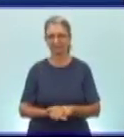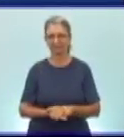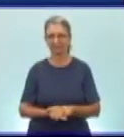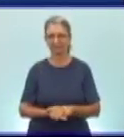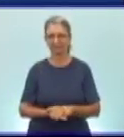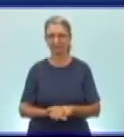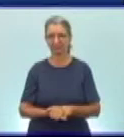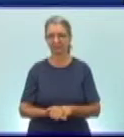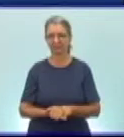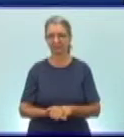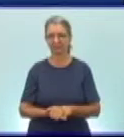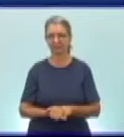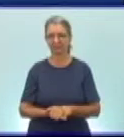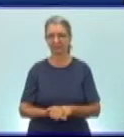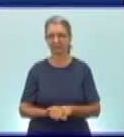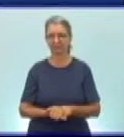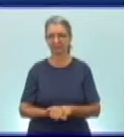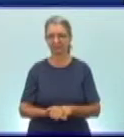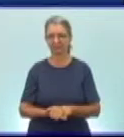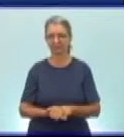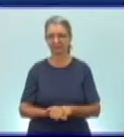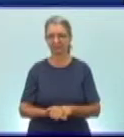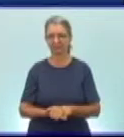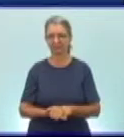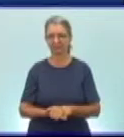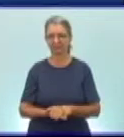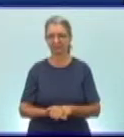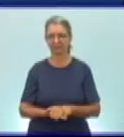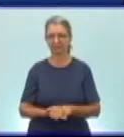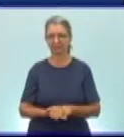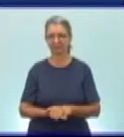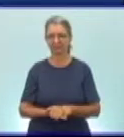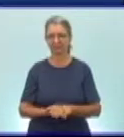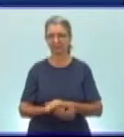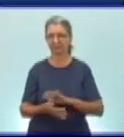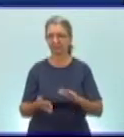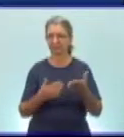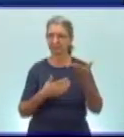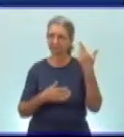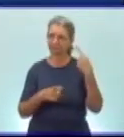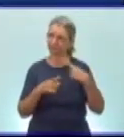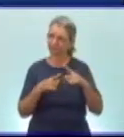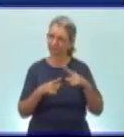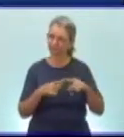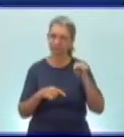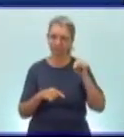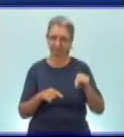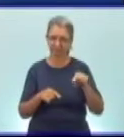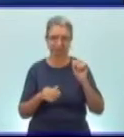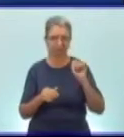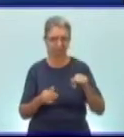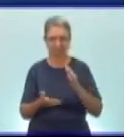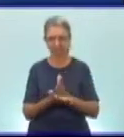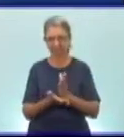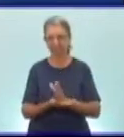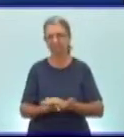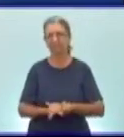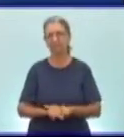frecuencia cíclica ahora. Es otra de las expresiones, porque ya ustedes conocen, ¿verdad?, otras que hemos estudiado en contenidos anteriores.